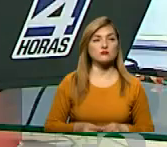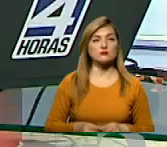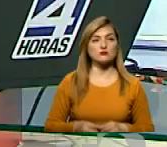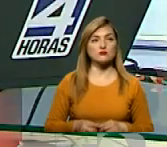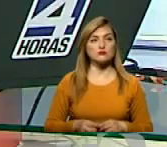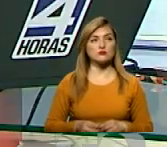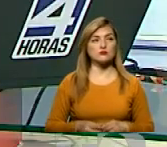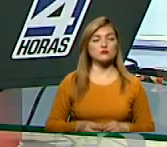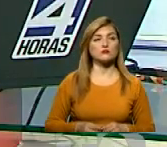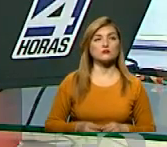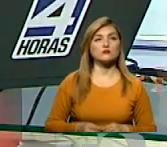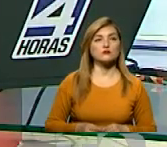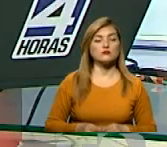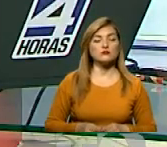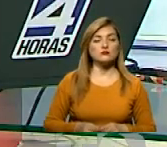horas.